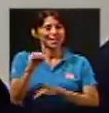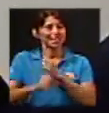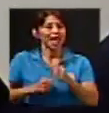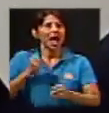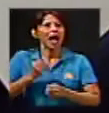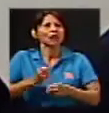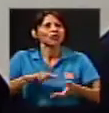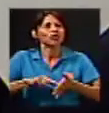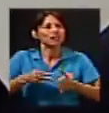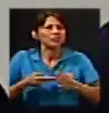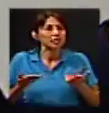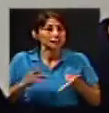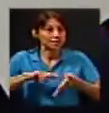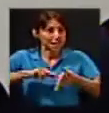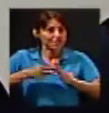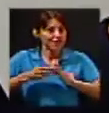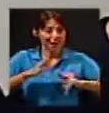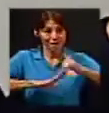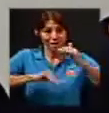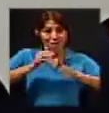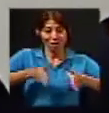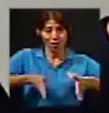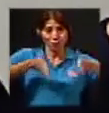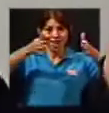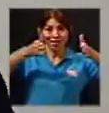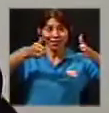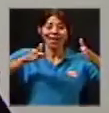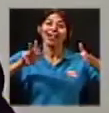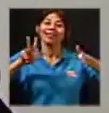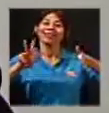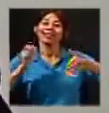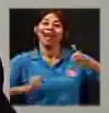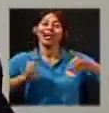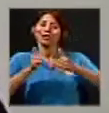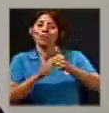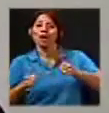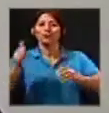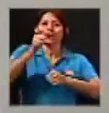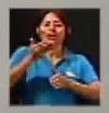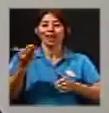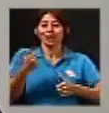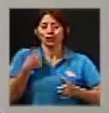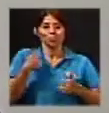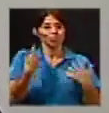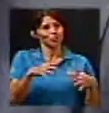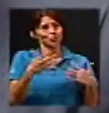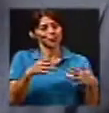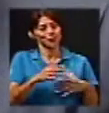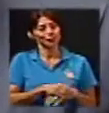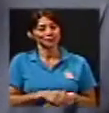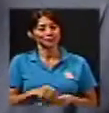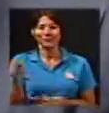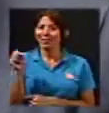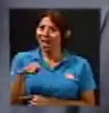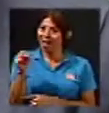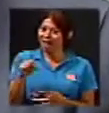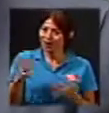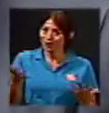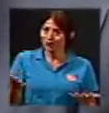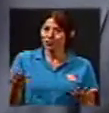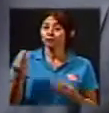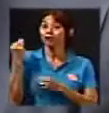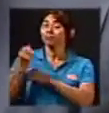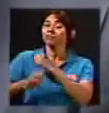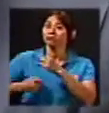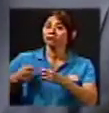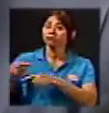es que la facultad es 3 años mayor que yo. Entonces, imagínense ustedes. Claro, efectivamente, durante tantos años,